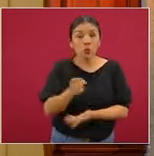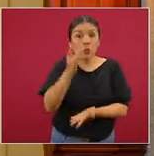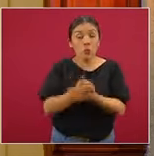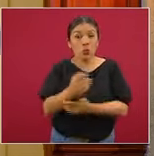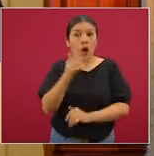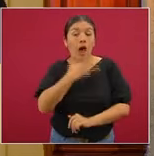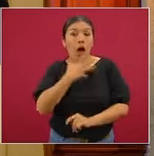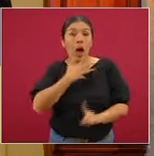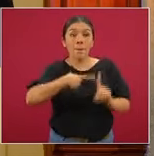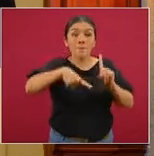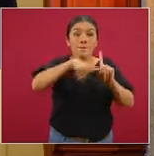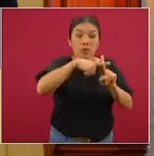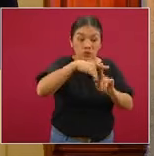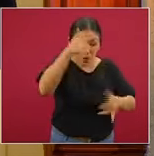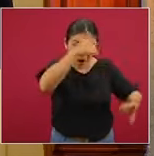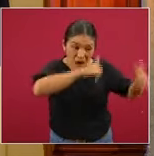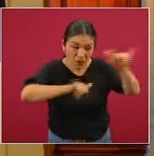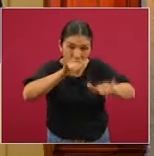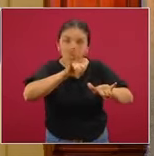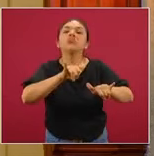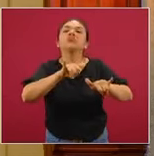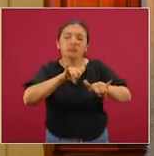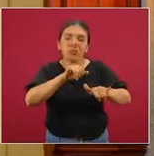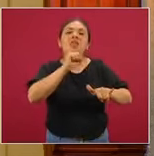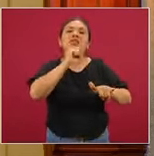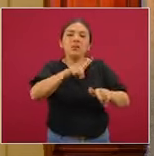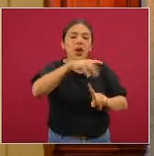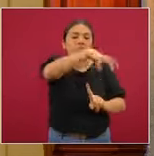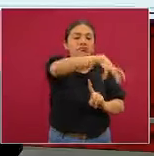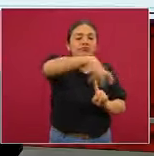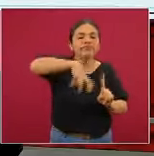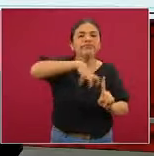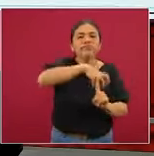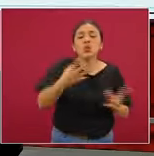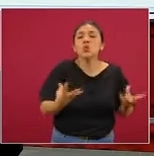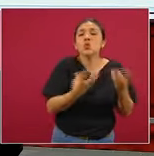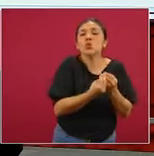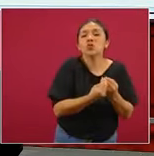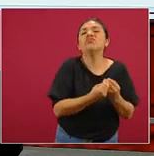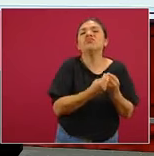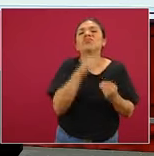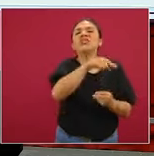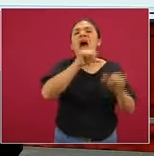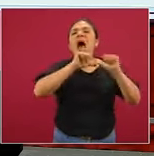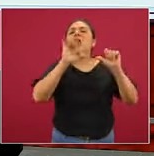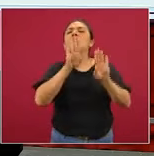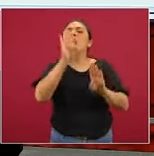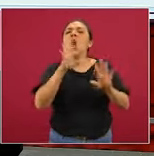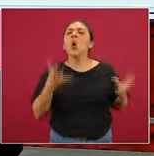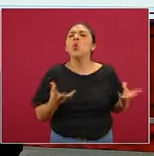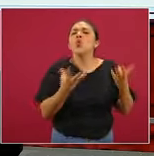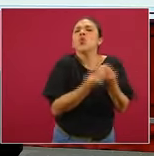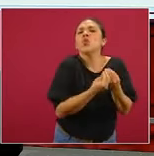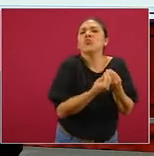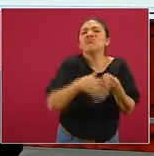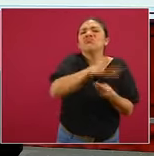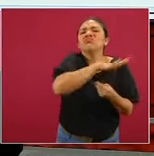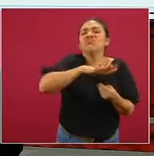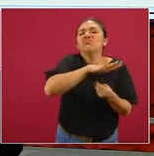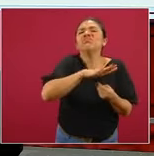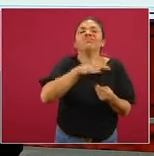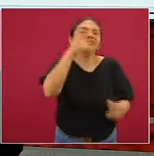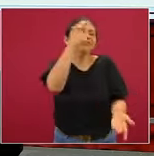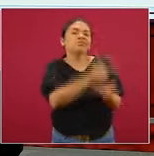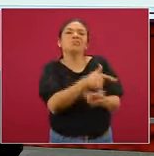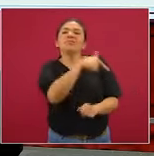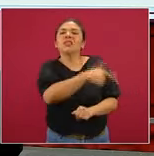tener casos confirmados por laboratorio, sino también podía tener casos confirmados por asociación epidemiológica sin la necesidad de tener una muestra.